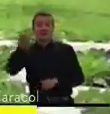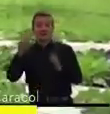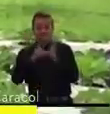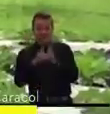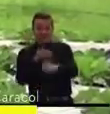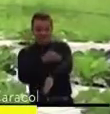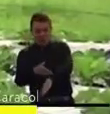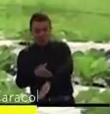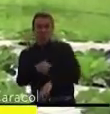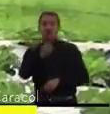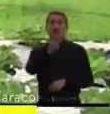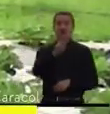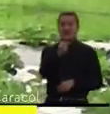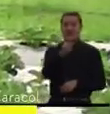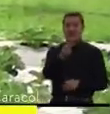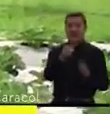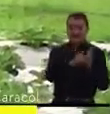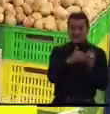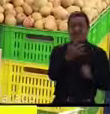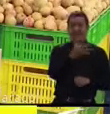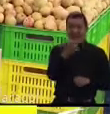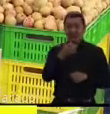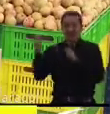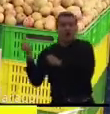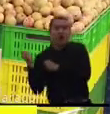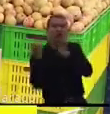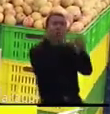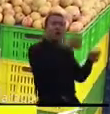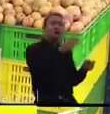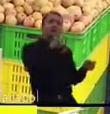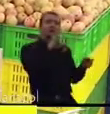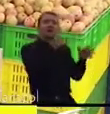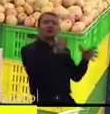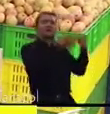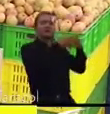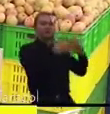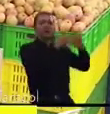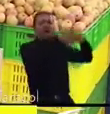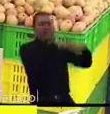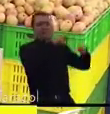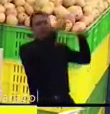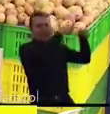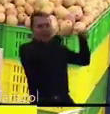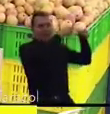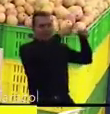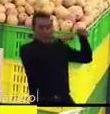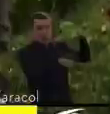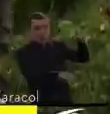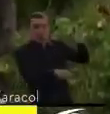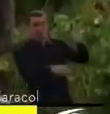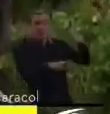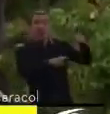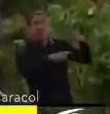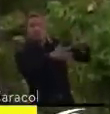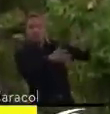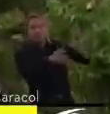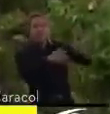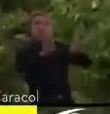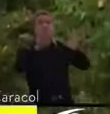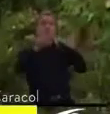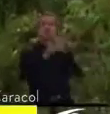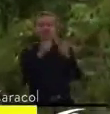213 mil 566 millones han ido a grandes comercializadores y agroindustriales, 8.300 millones para medianos y solo